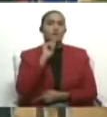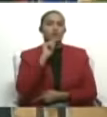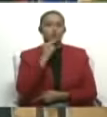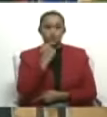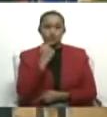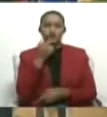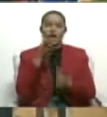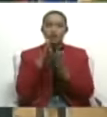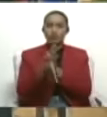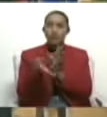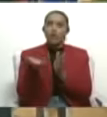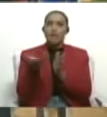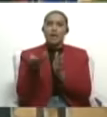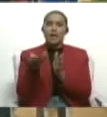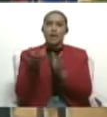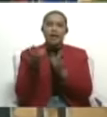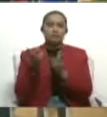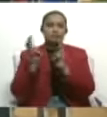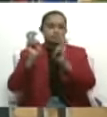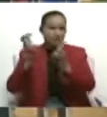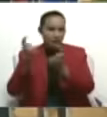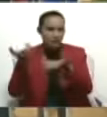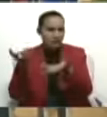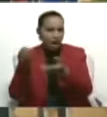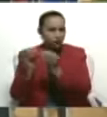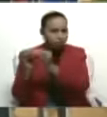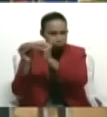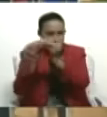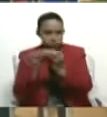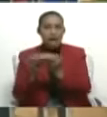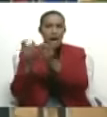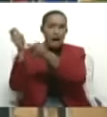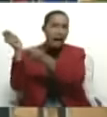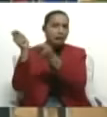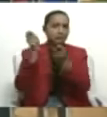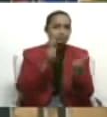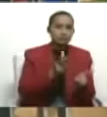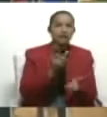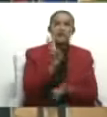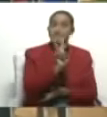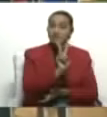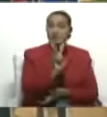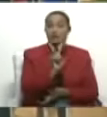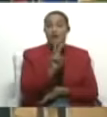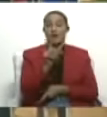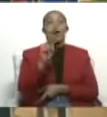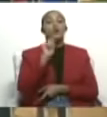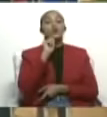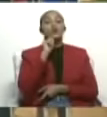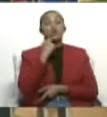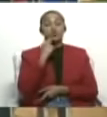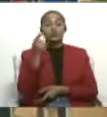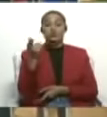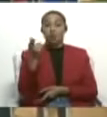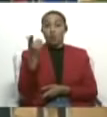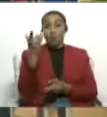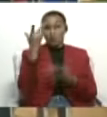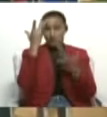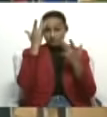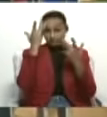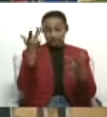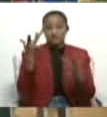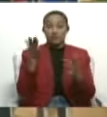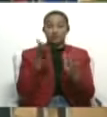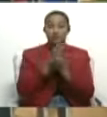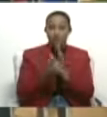Igualmente, Rusia se ha convertido en un proveedor confiable de productos de complementarios para Venezuela, como lo